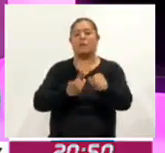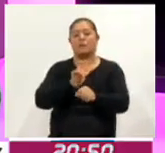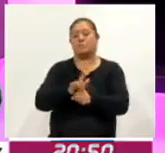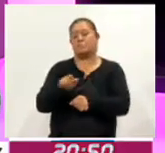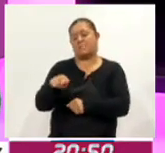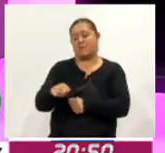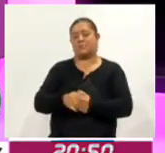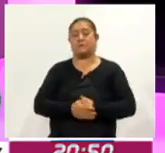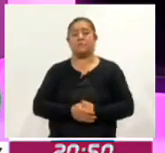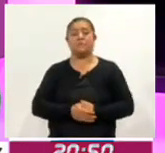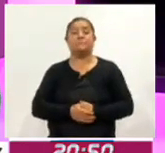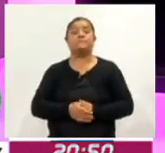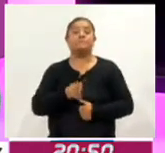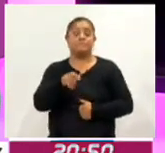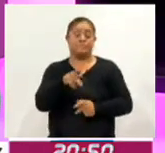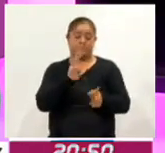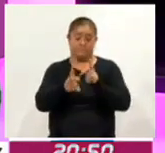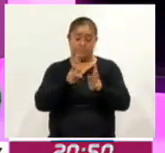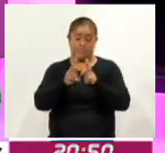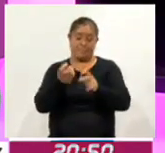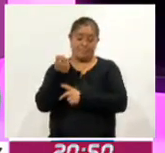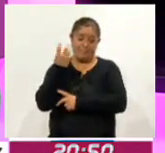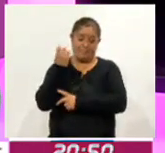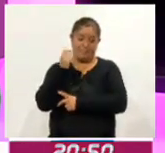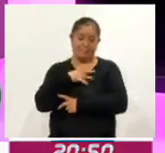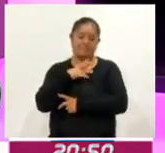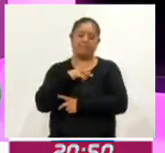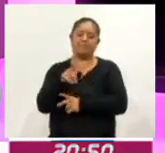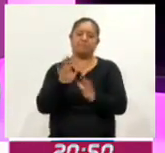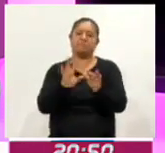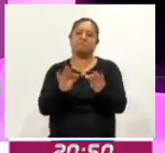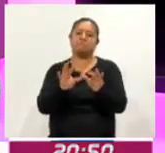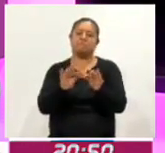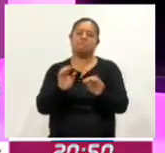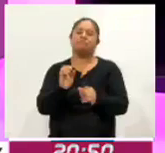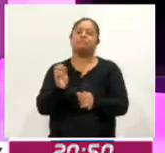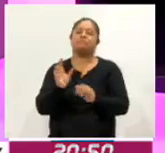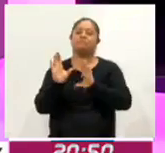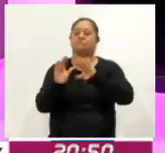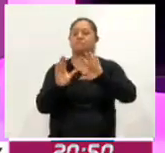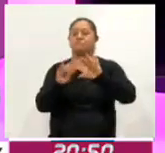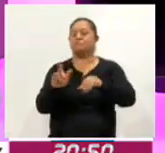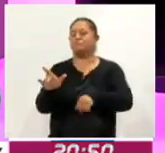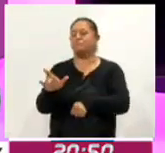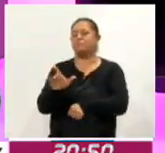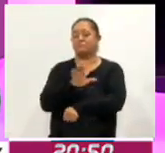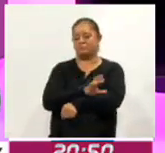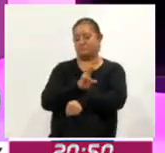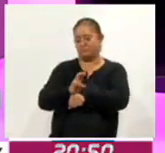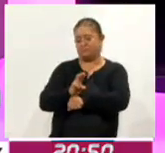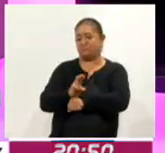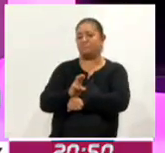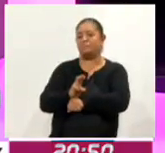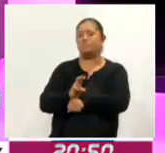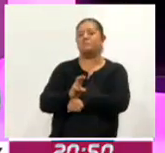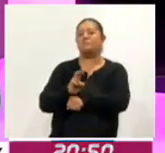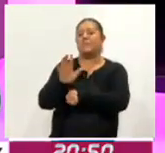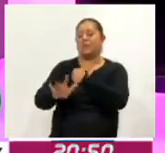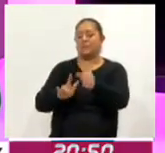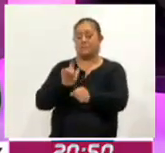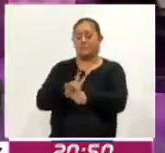compañía. Estas pláticas han sido impartidas por la Coordinación de Bienestar Animal de